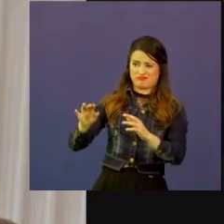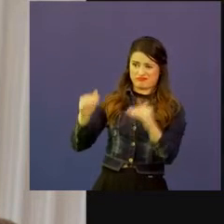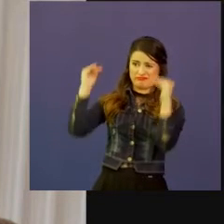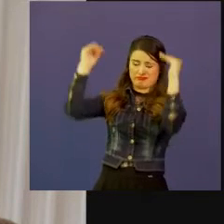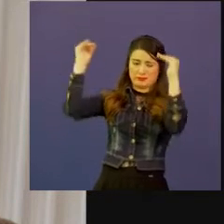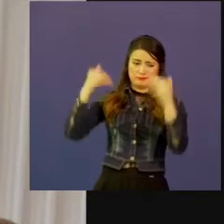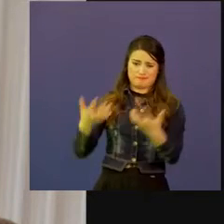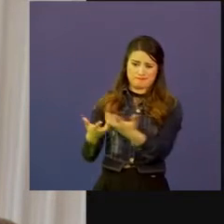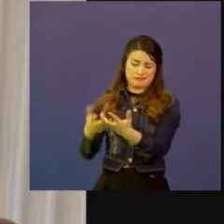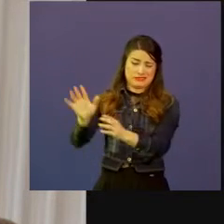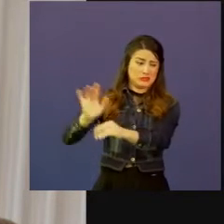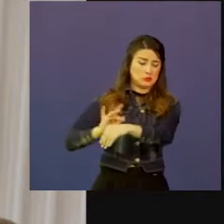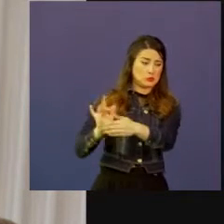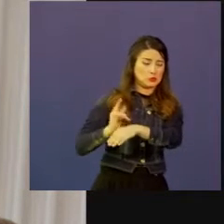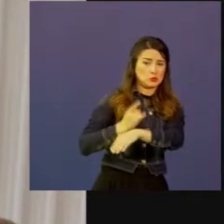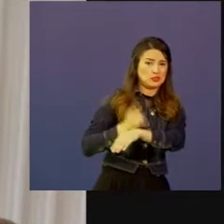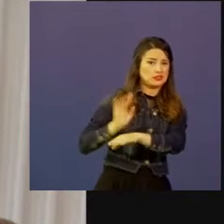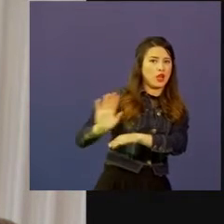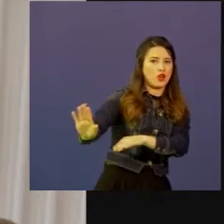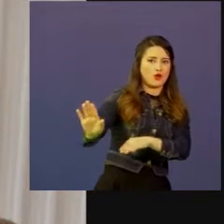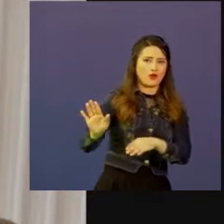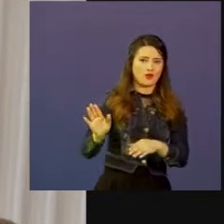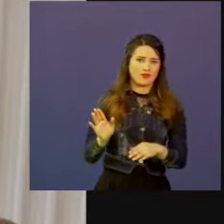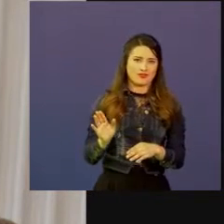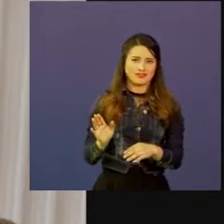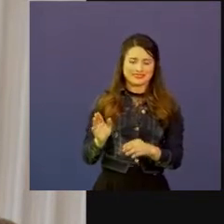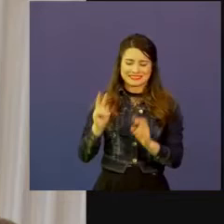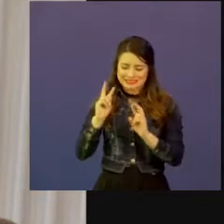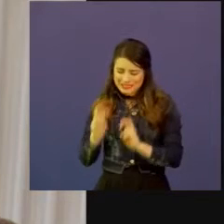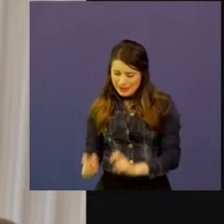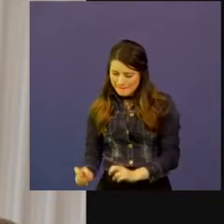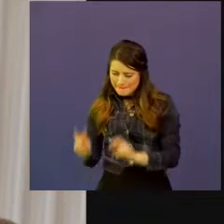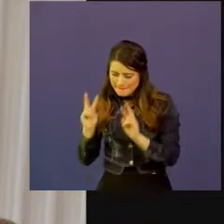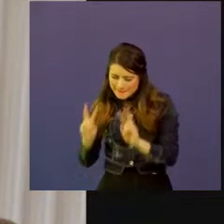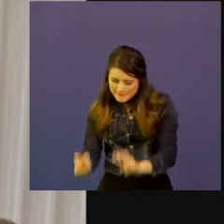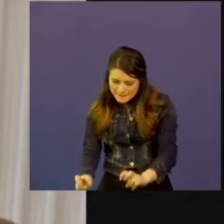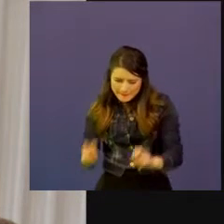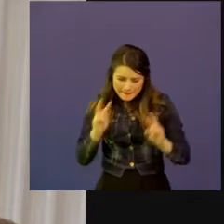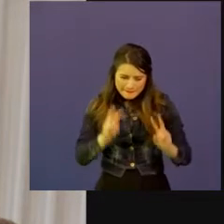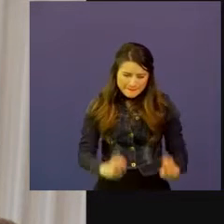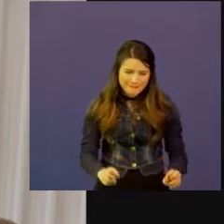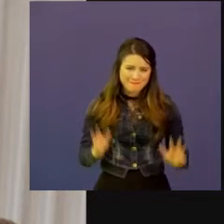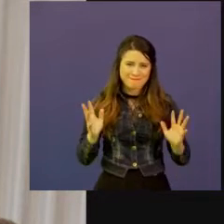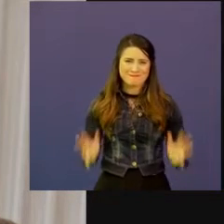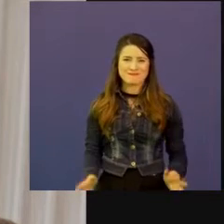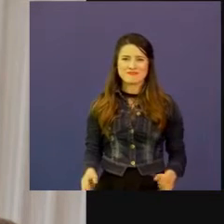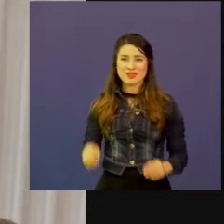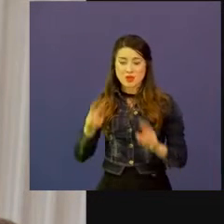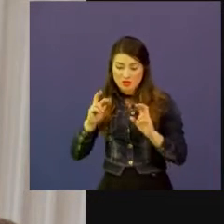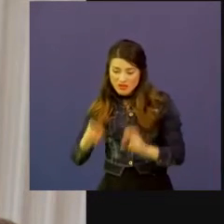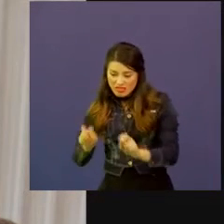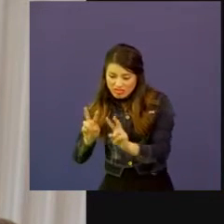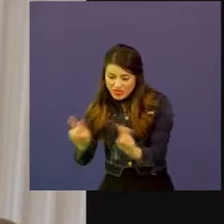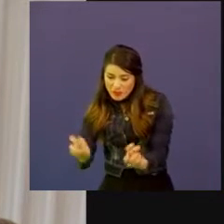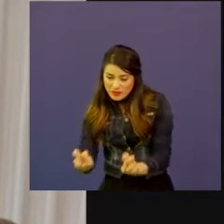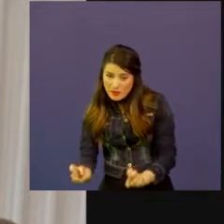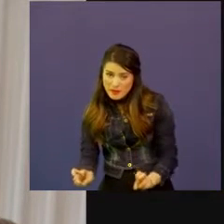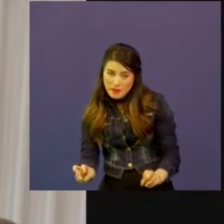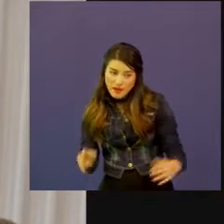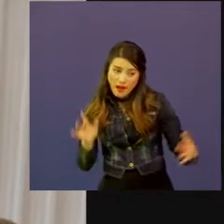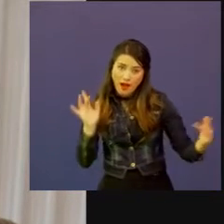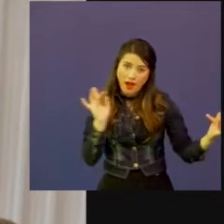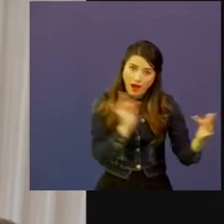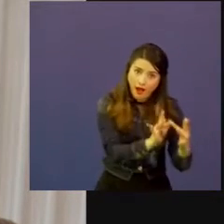de los casos, estos juegos requieren conectividad, no cumplen con las expectativas de los estudiantes ni las del profesor, no se alinean